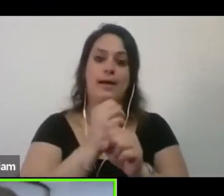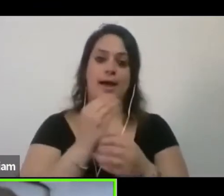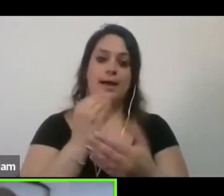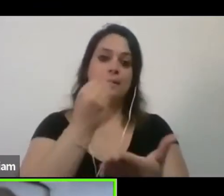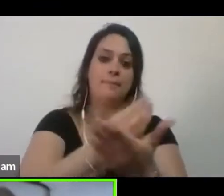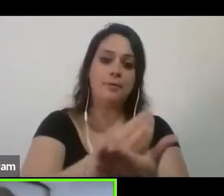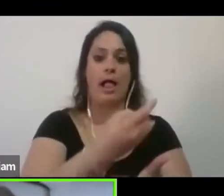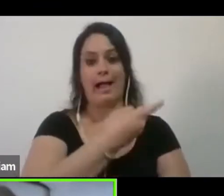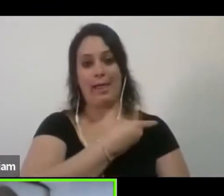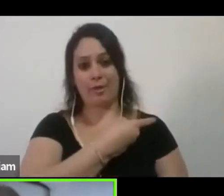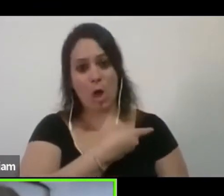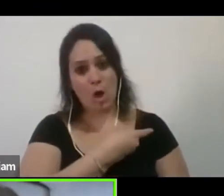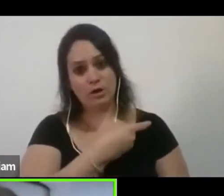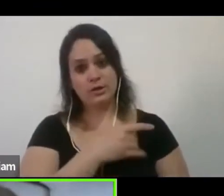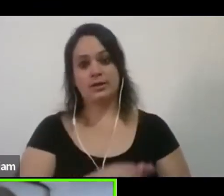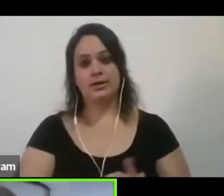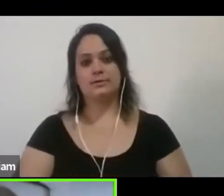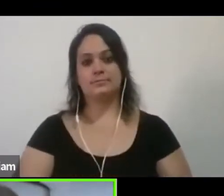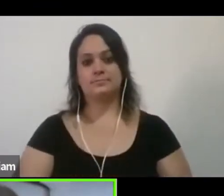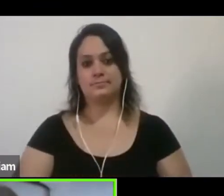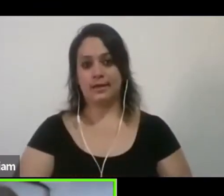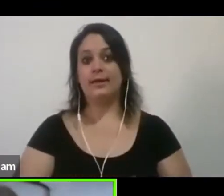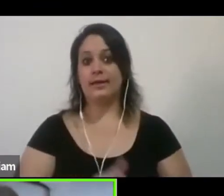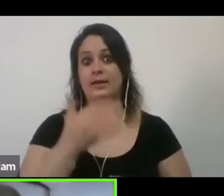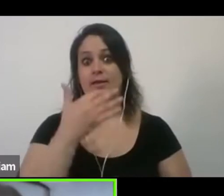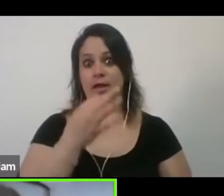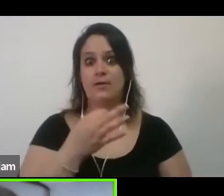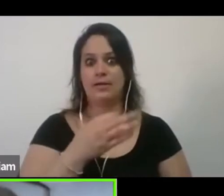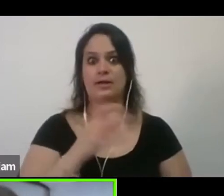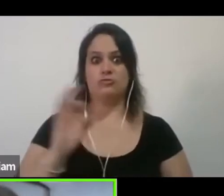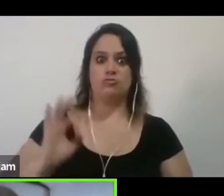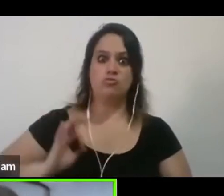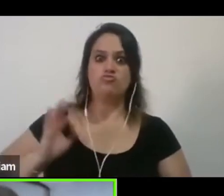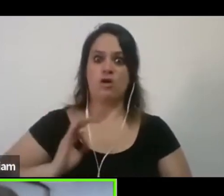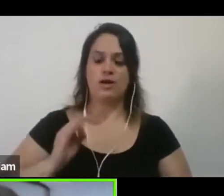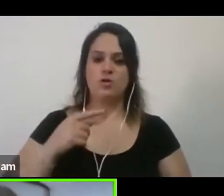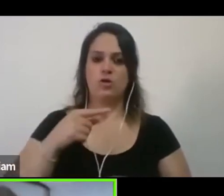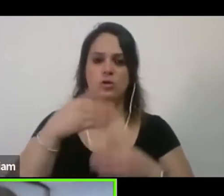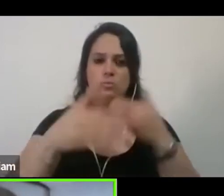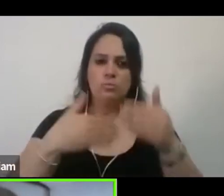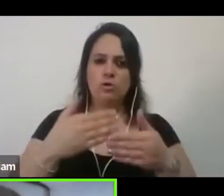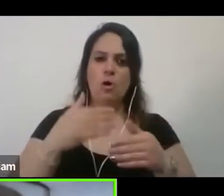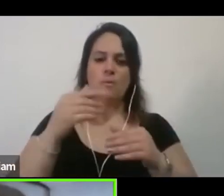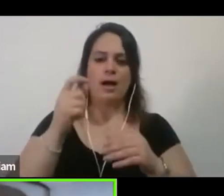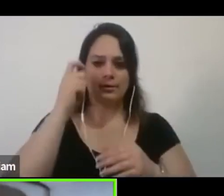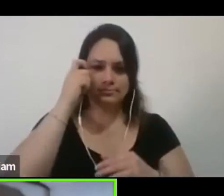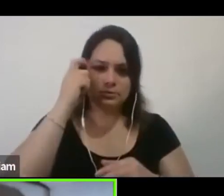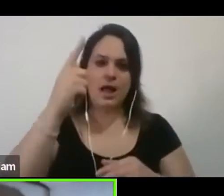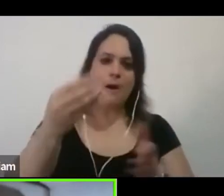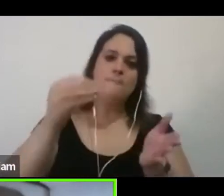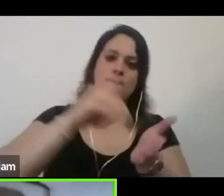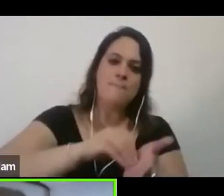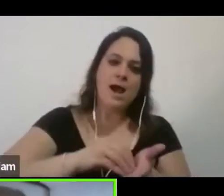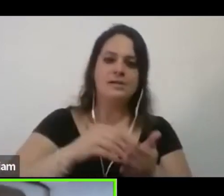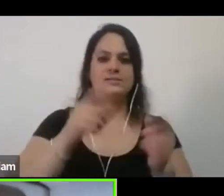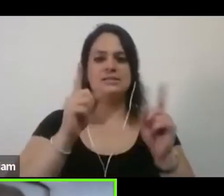laboralmente. Y es un camino a recorrer que también conlleva muchos